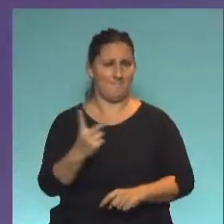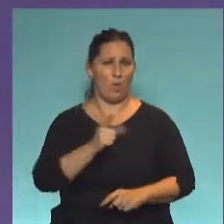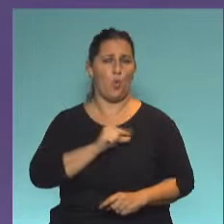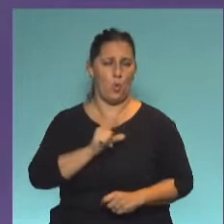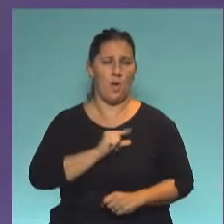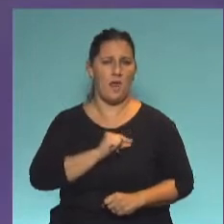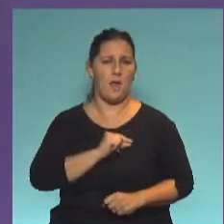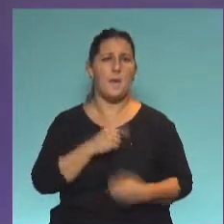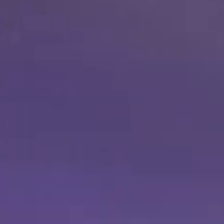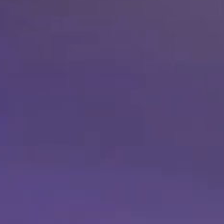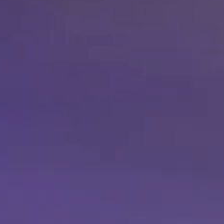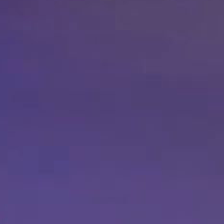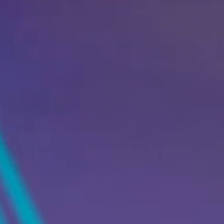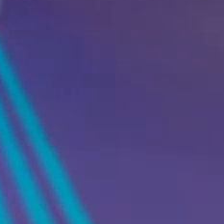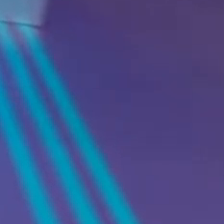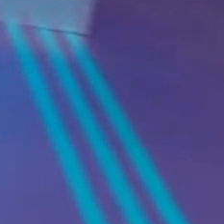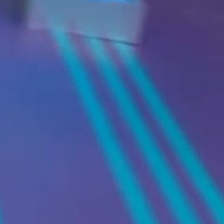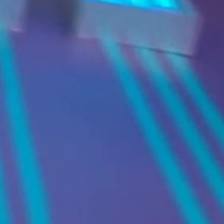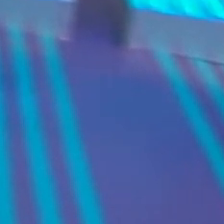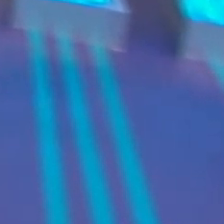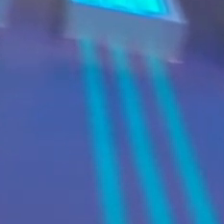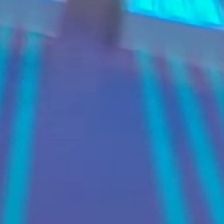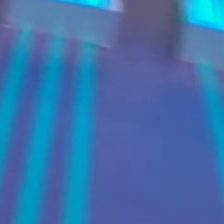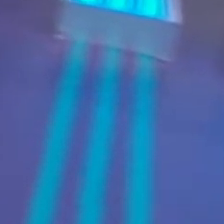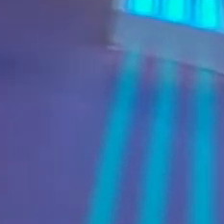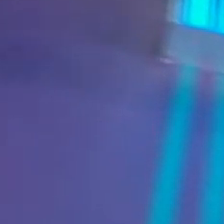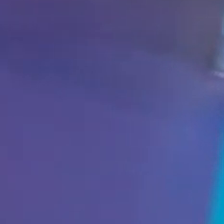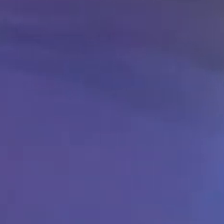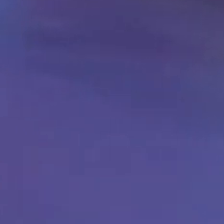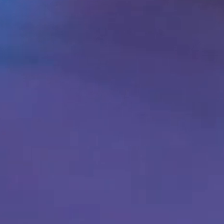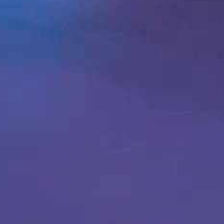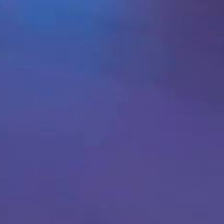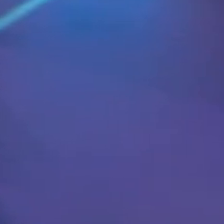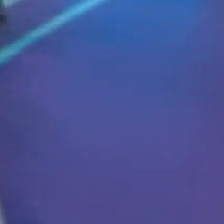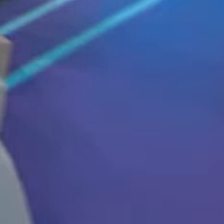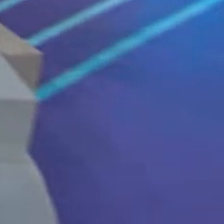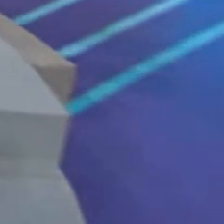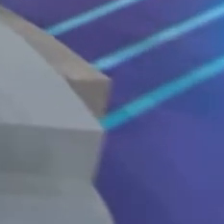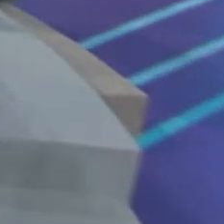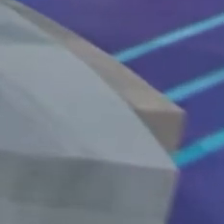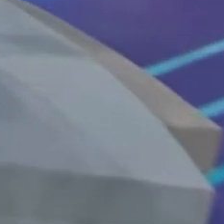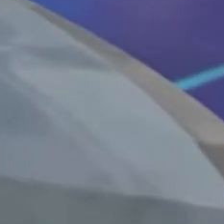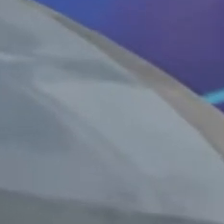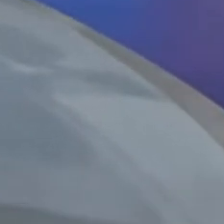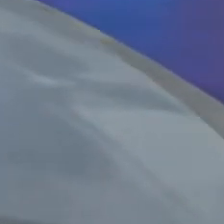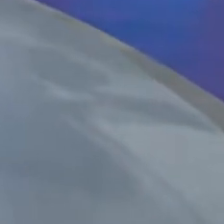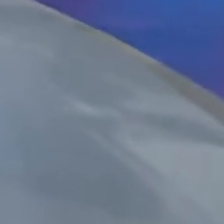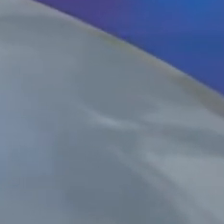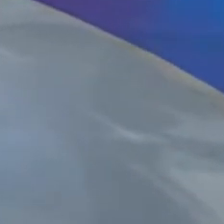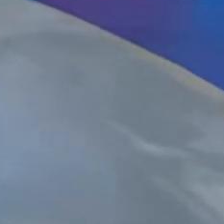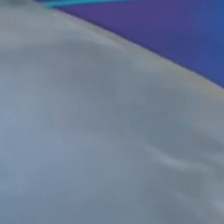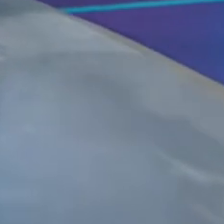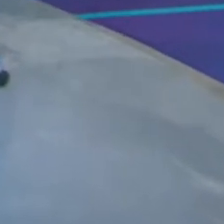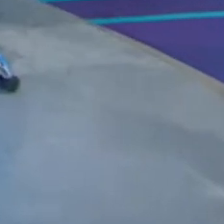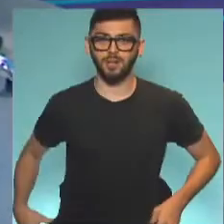pero es cierto que genera un escalofrío distinto saber que distintas franjas etarias ya son muy